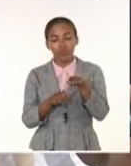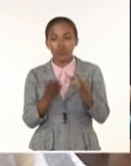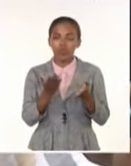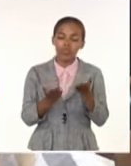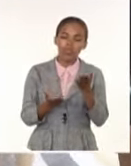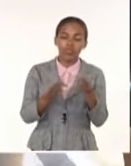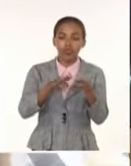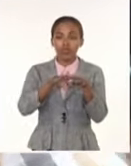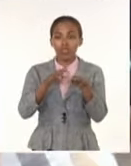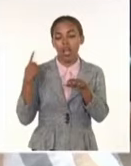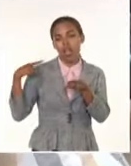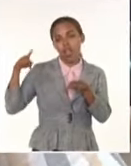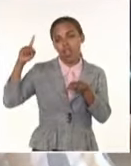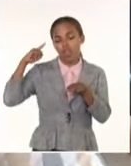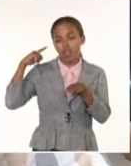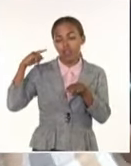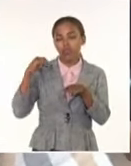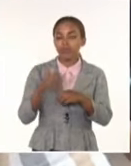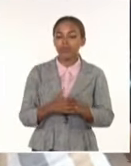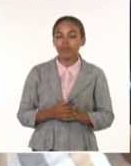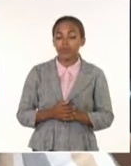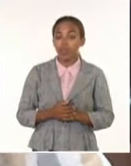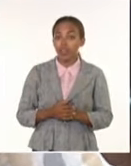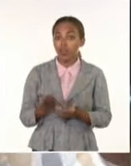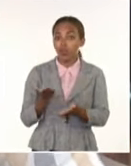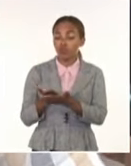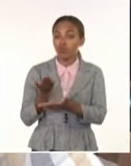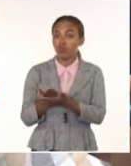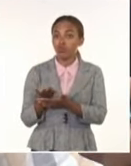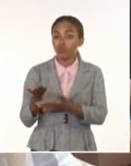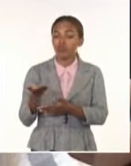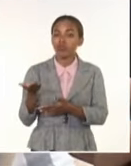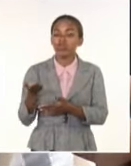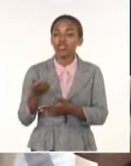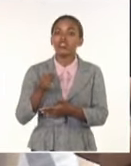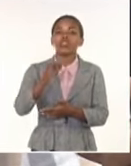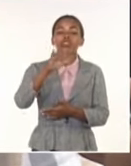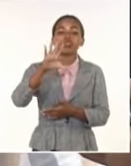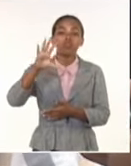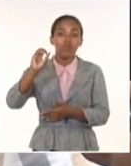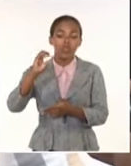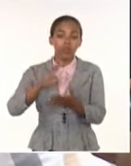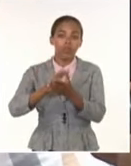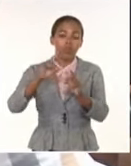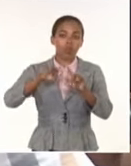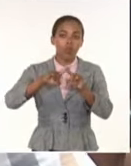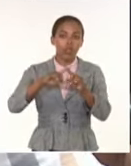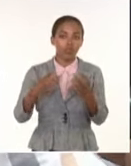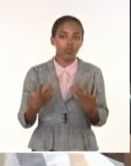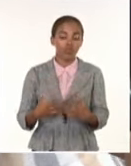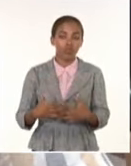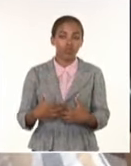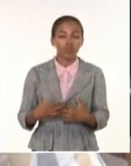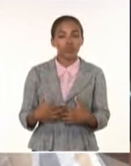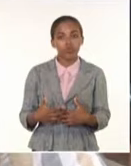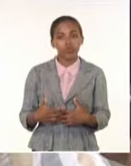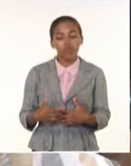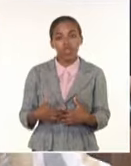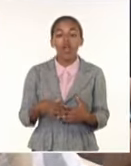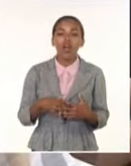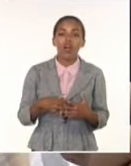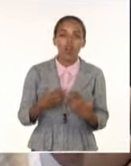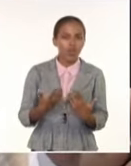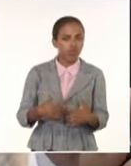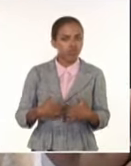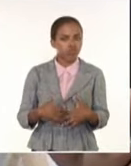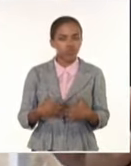ayer. Y para la máxima demanda estamos estimando 650 megawatts. La disponibilidad que estamos estimando son